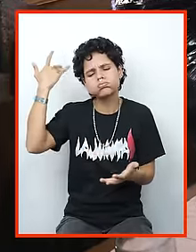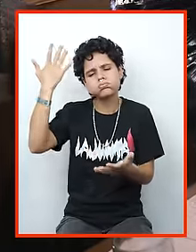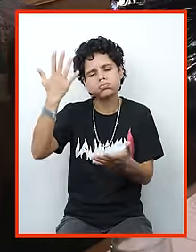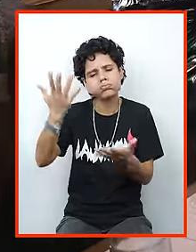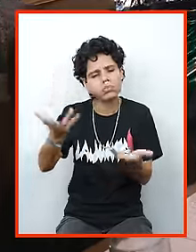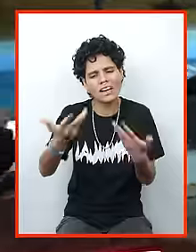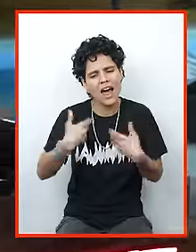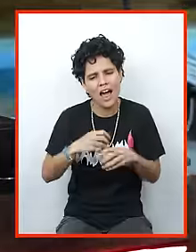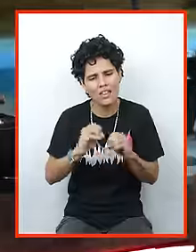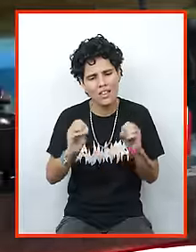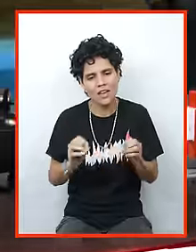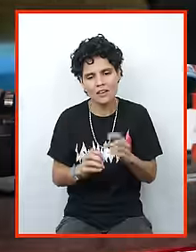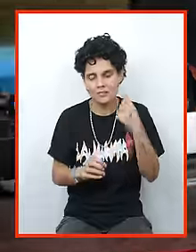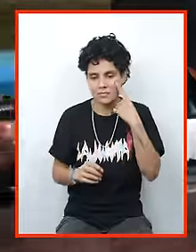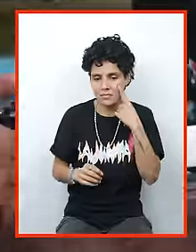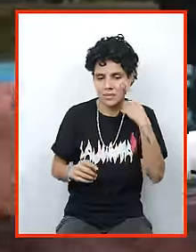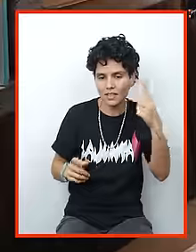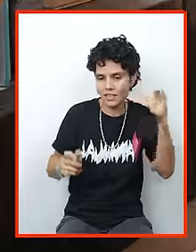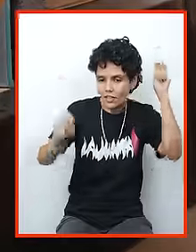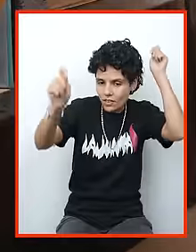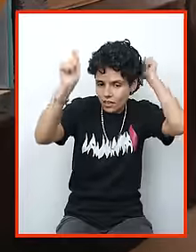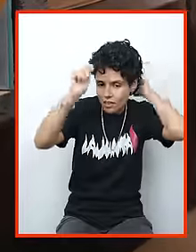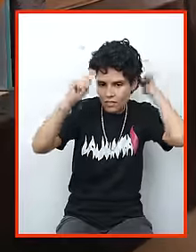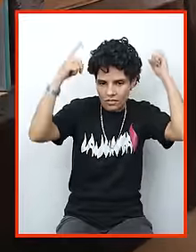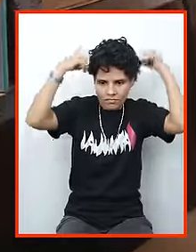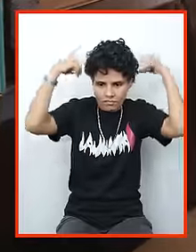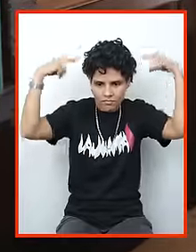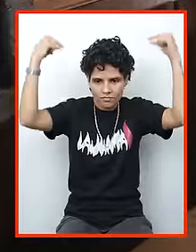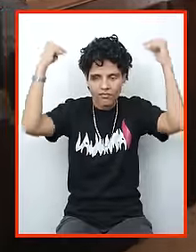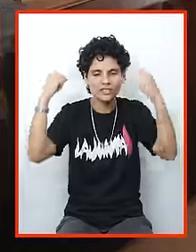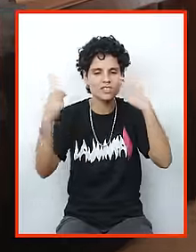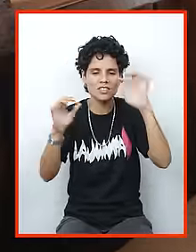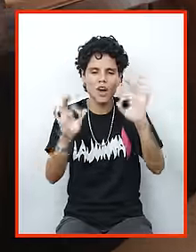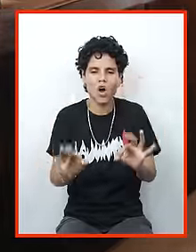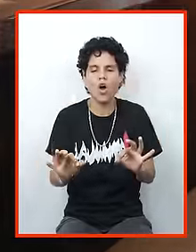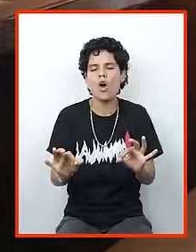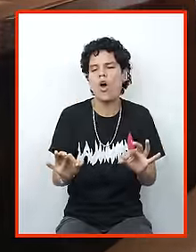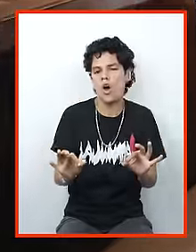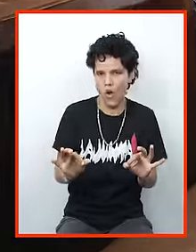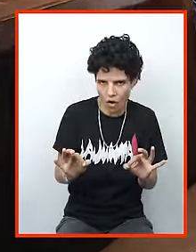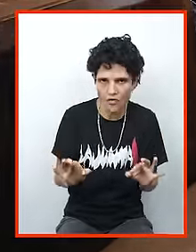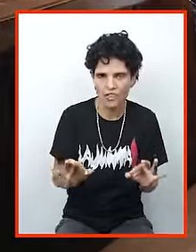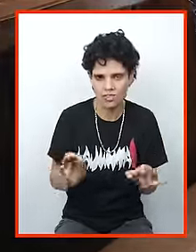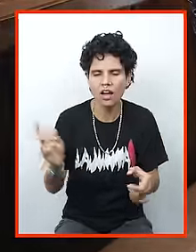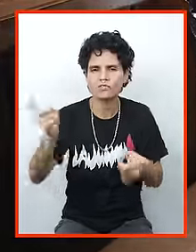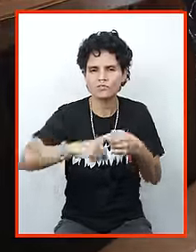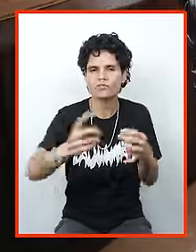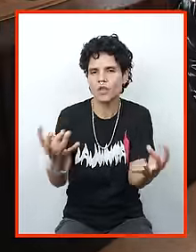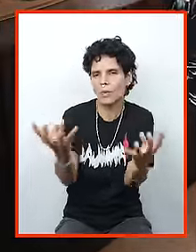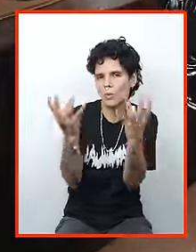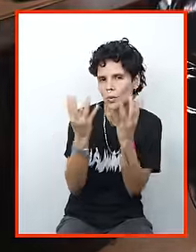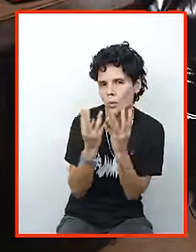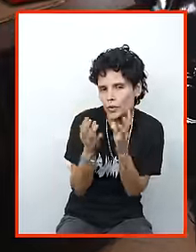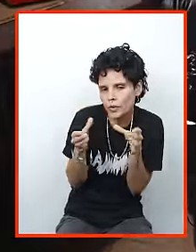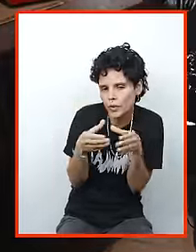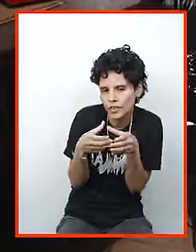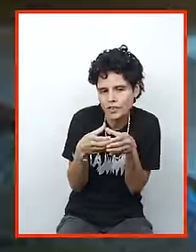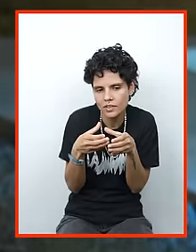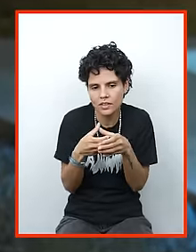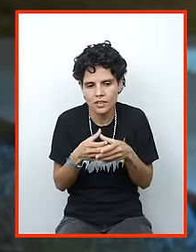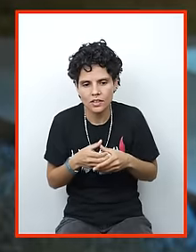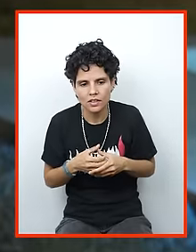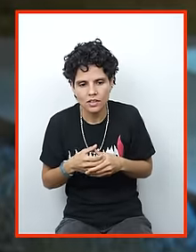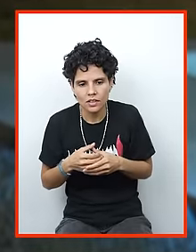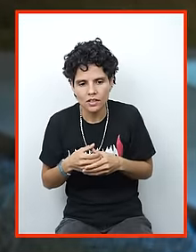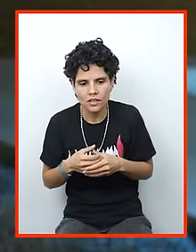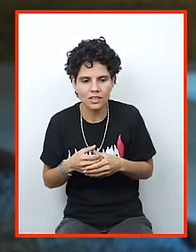¿En serio? No, me dejé unos gorritos con cachitos. Ah, para que sean parte del culto oficialmente. Muchas gracias, bueno. Qué bacán.